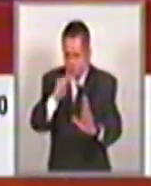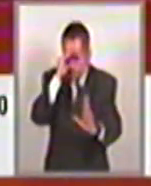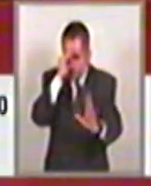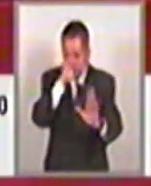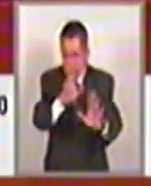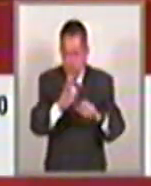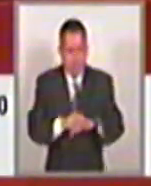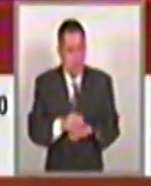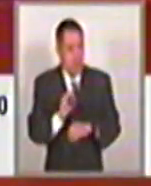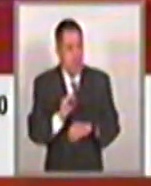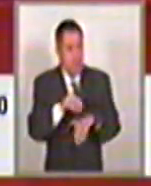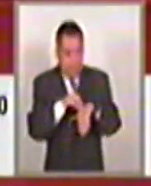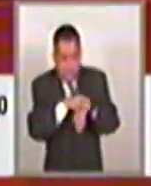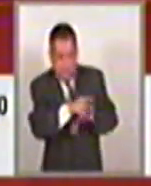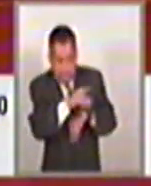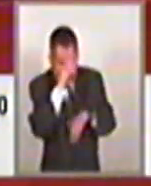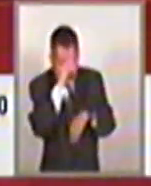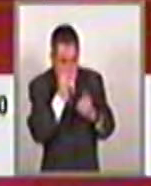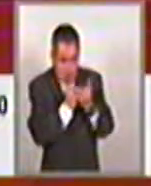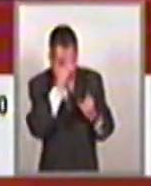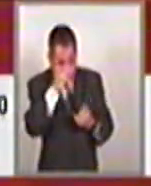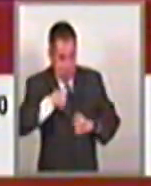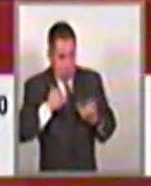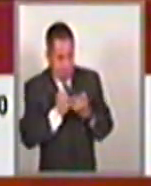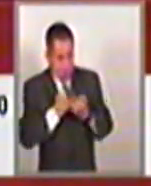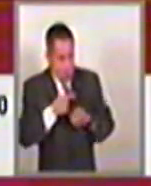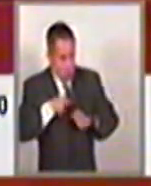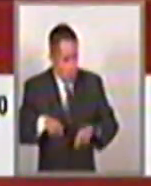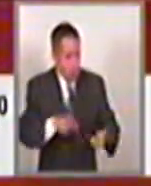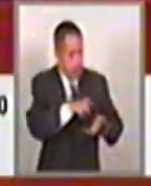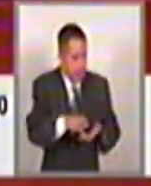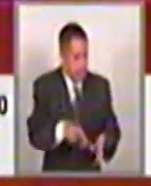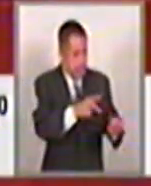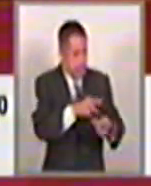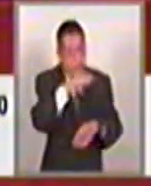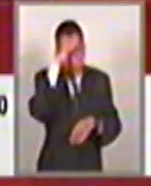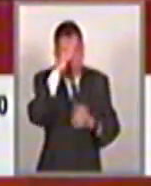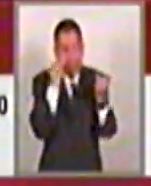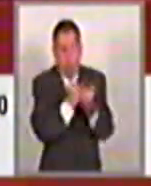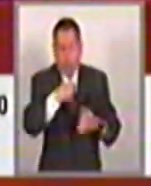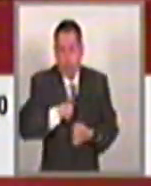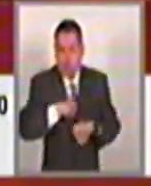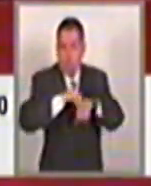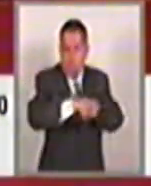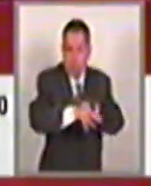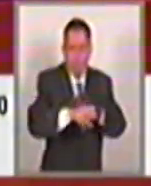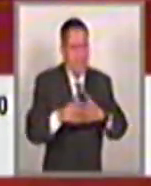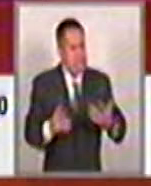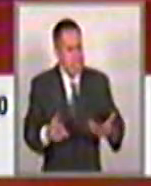según unas ideas o adquiera un determinado producto. Entonces queda muy claro que esta